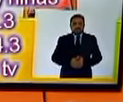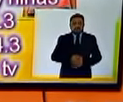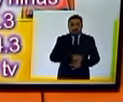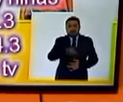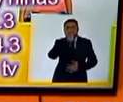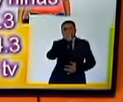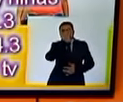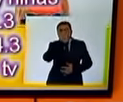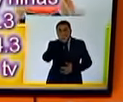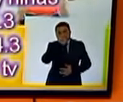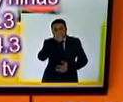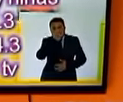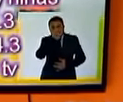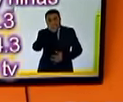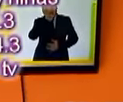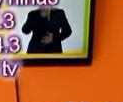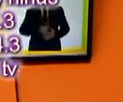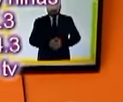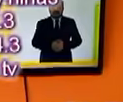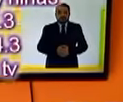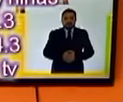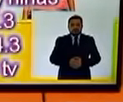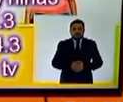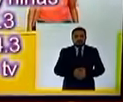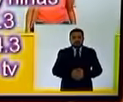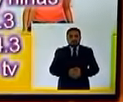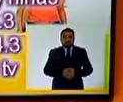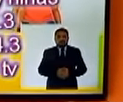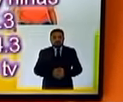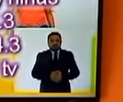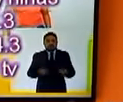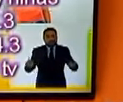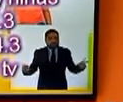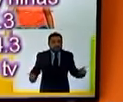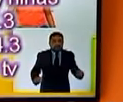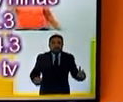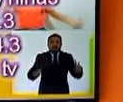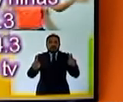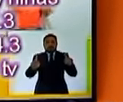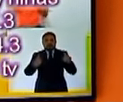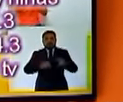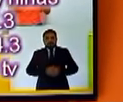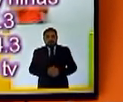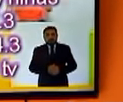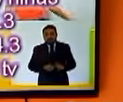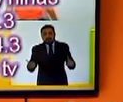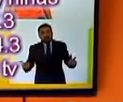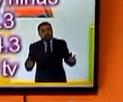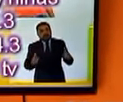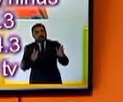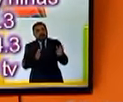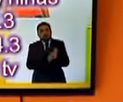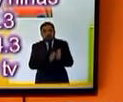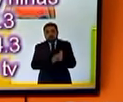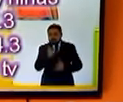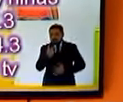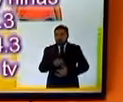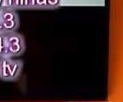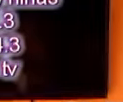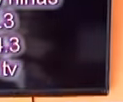Cable Plus Digital, Tecupilco y Canal 28 Tecupilco informan a sus suscriptores que los